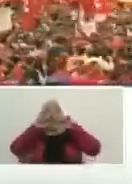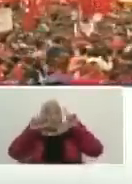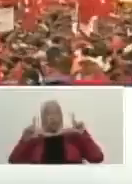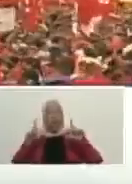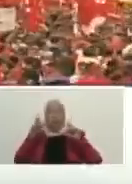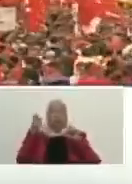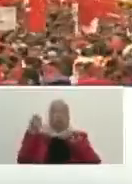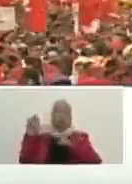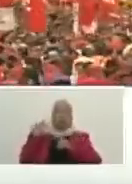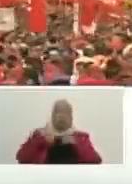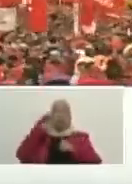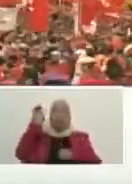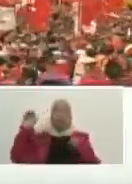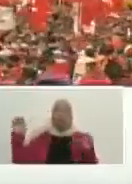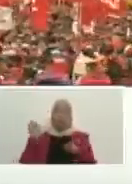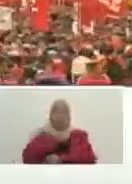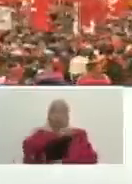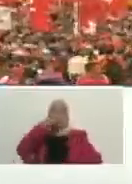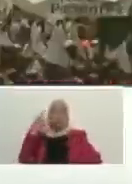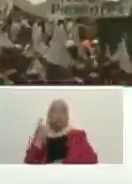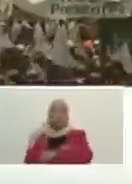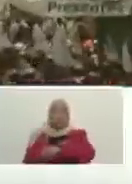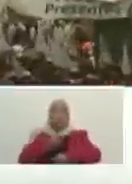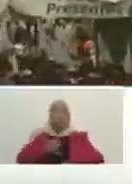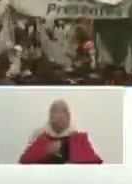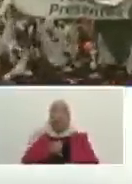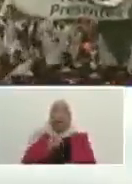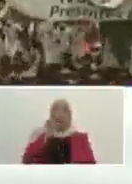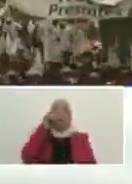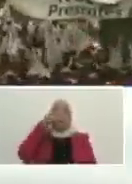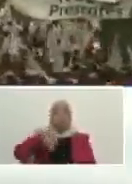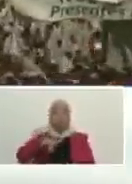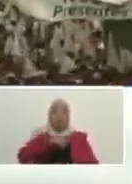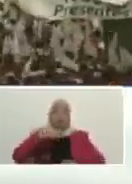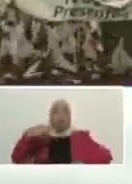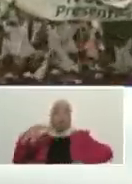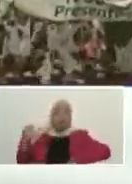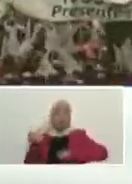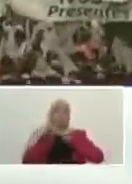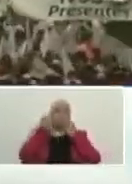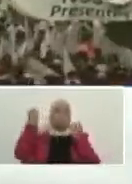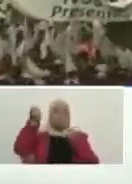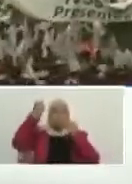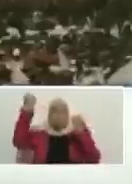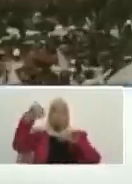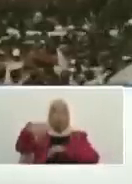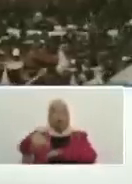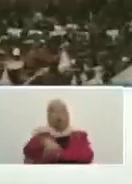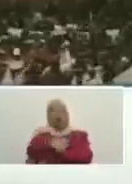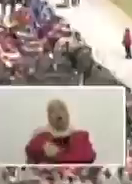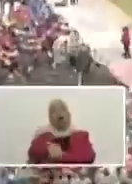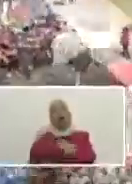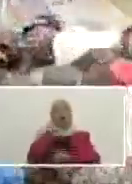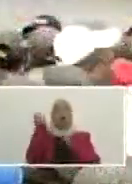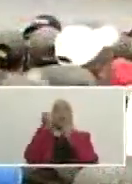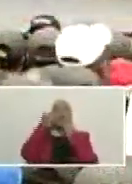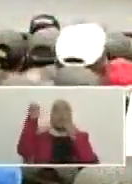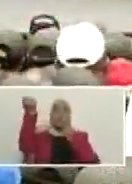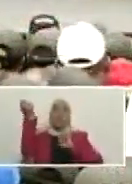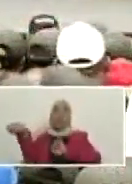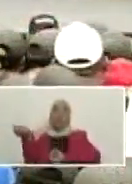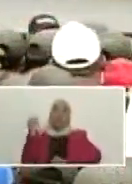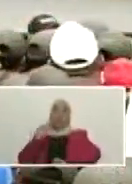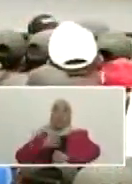la potencia y la fuerza que tenía nuestra rebeldía si salíamos a las calles a enfrentar a